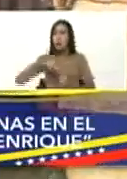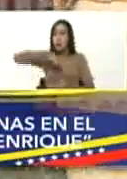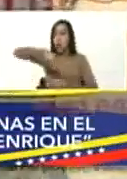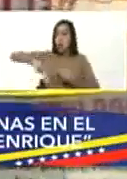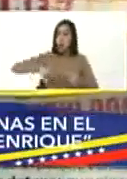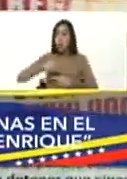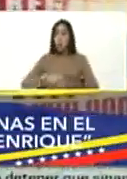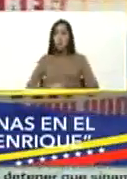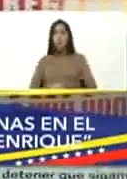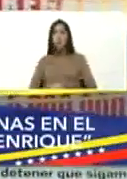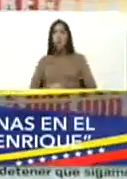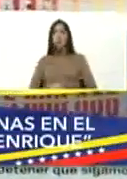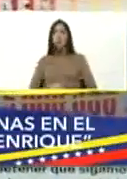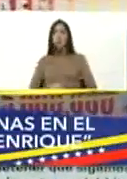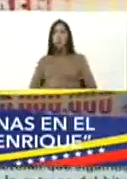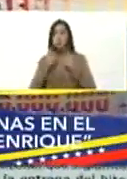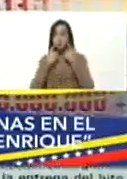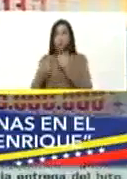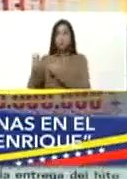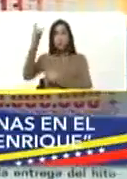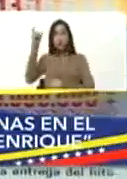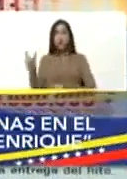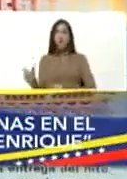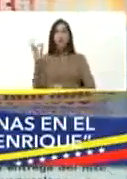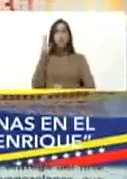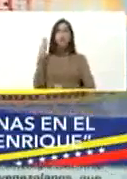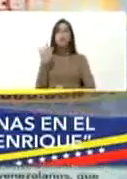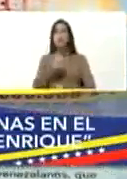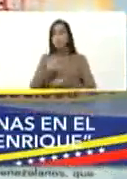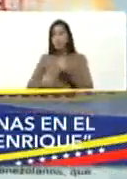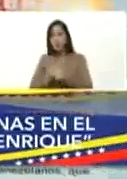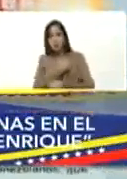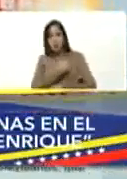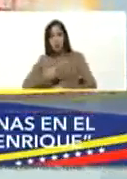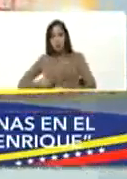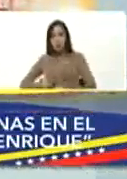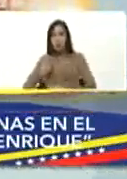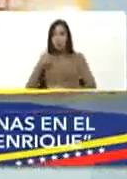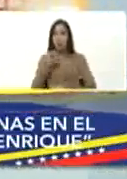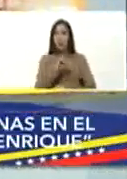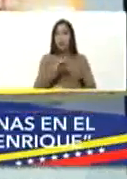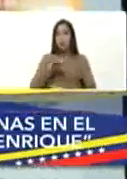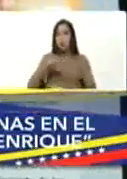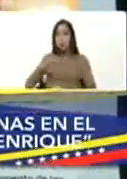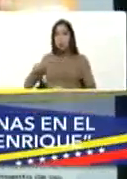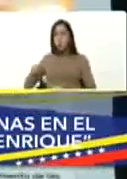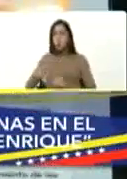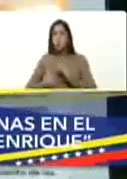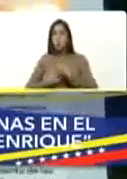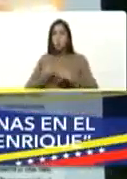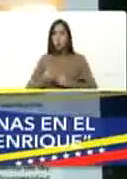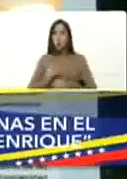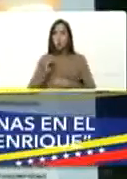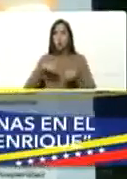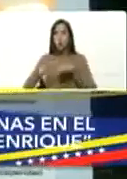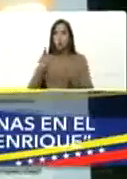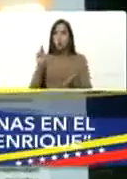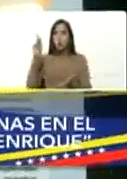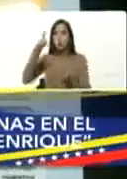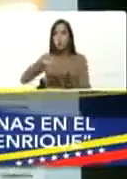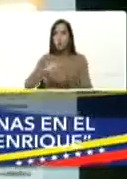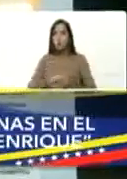y bueno, le doy el pase a nuestra vicepresidenta del INTU, que hoy está acá en nuestro estado Cojedes.